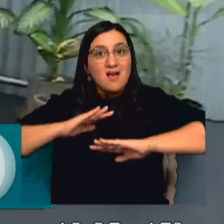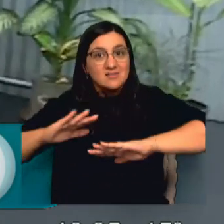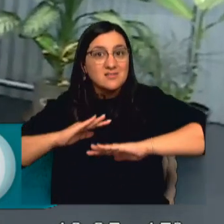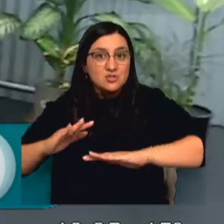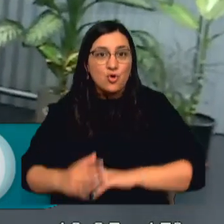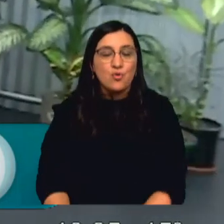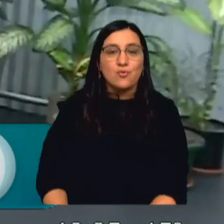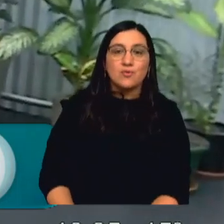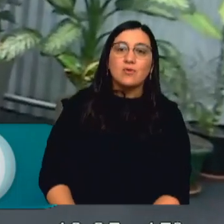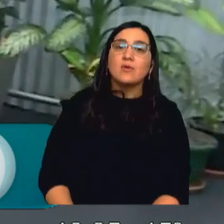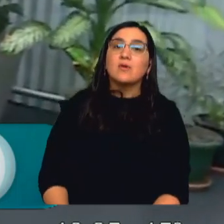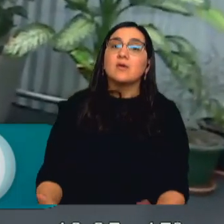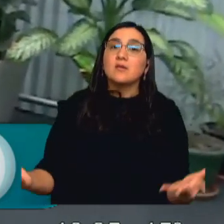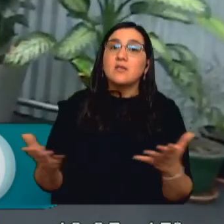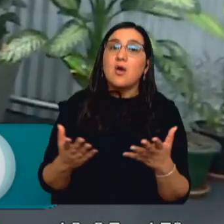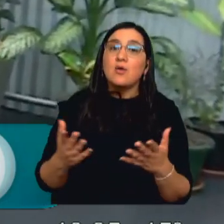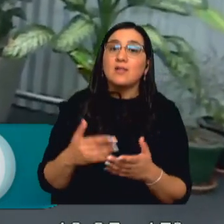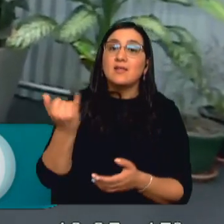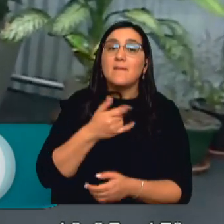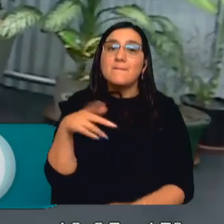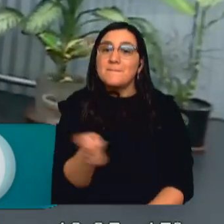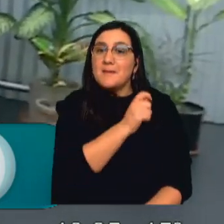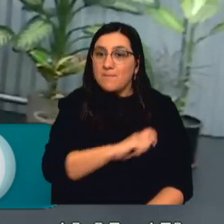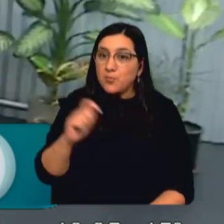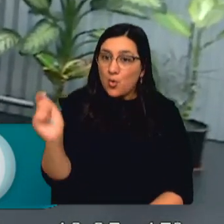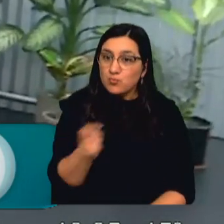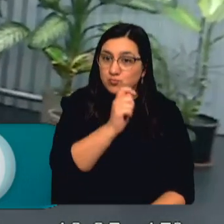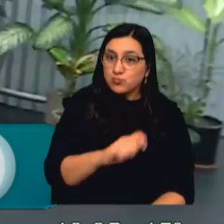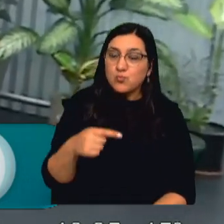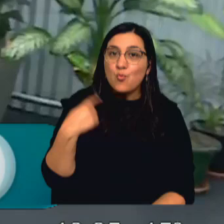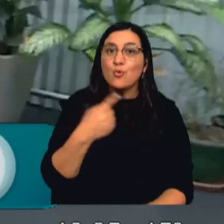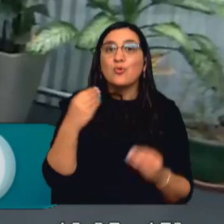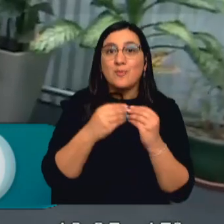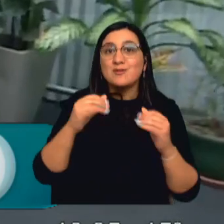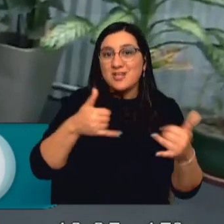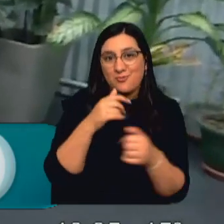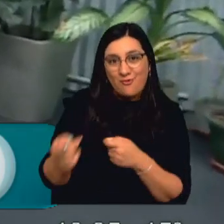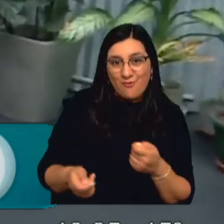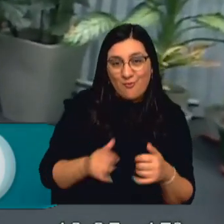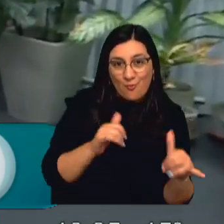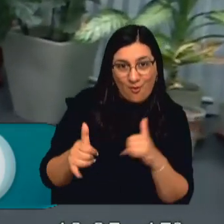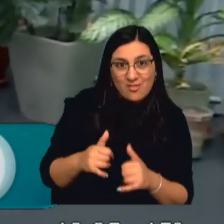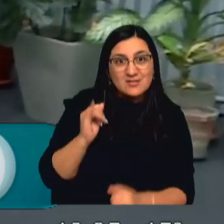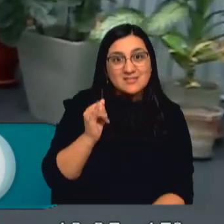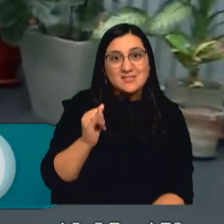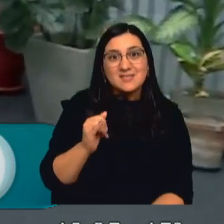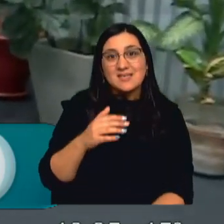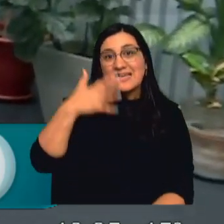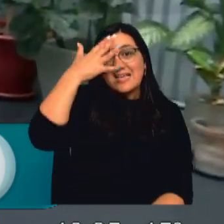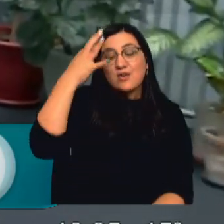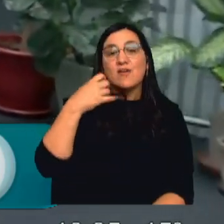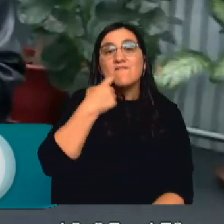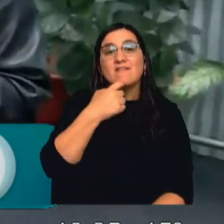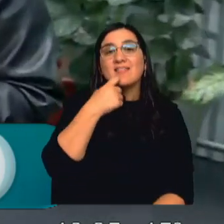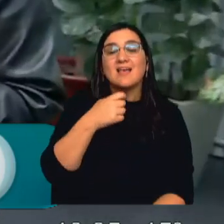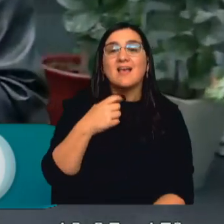bien. Y ahora, bueno, tienen mesa de ping-pong también, que quiero decir que nuestros compañeros ya estuvieron jugando. Estuvieron jugando muy buen partido, ahí creo que quedó la revancha pendiente,